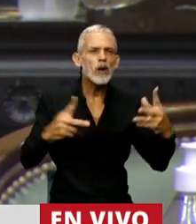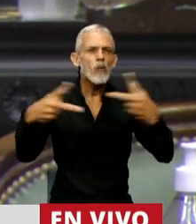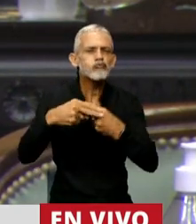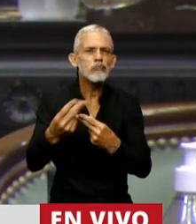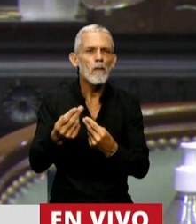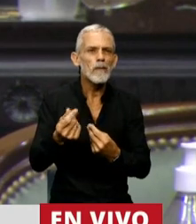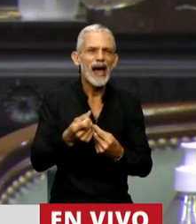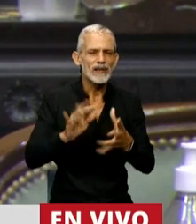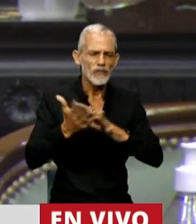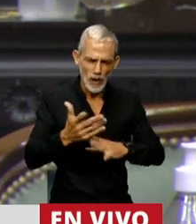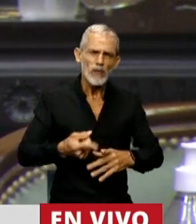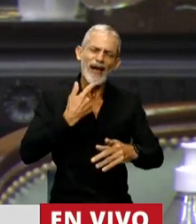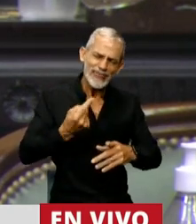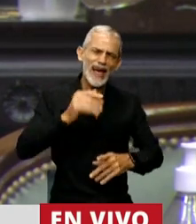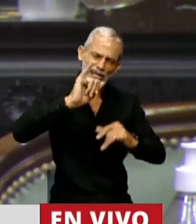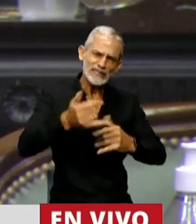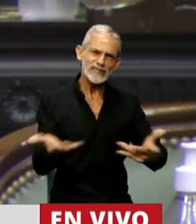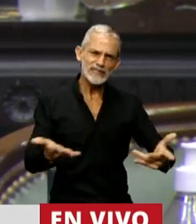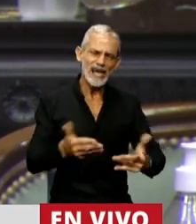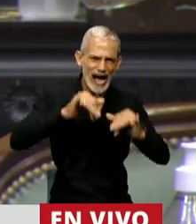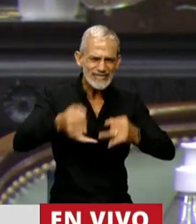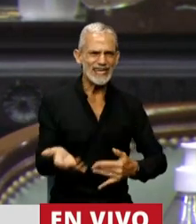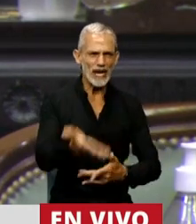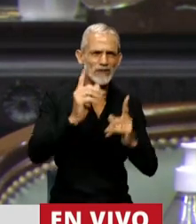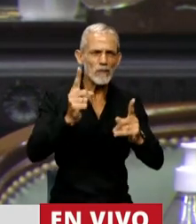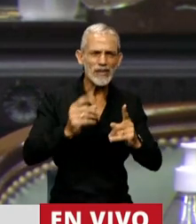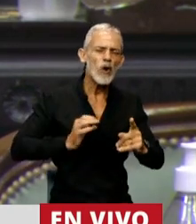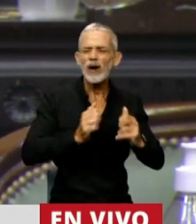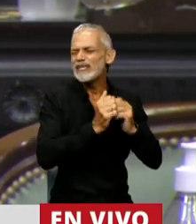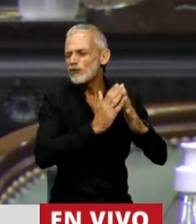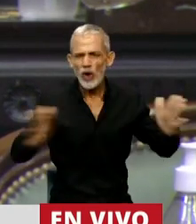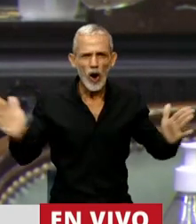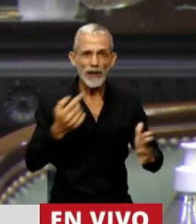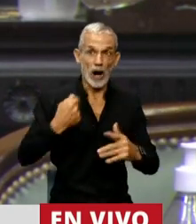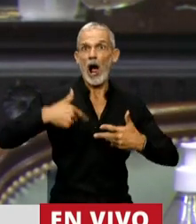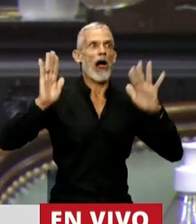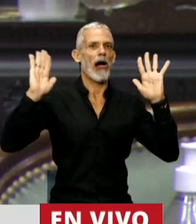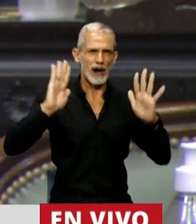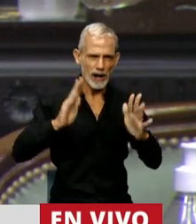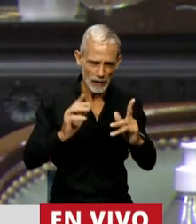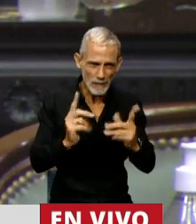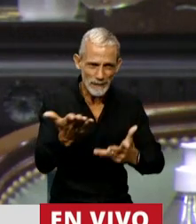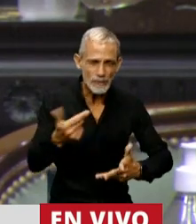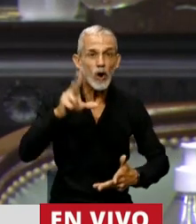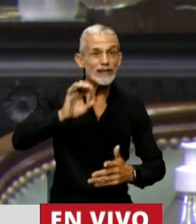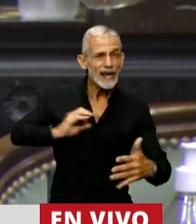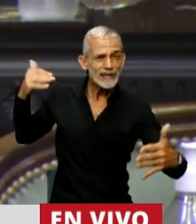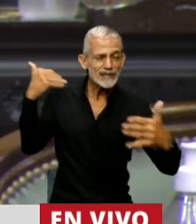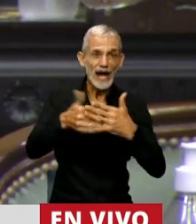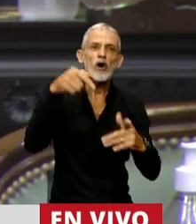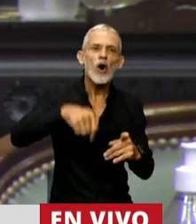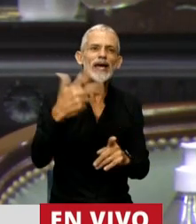ajustar. Asúmanlo, háganse cargo de alguna de las cosas que han hecho a lo largo de la historia. Hace 30 años, en el medio de esa ola, hoy